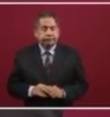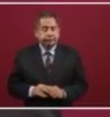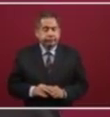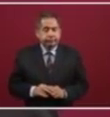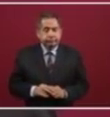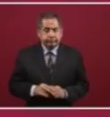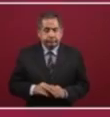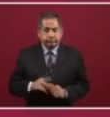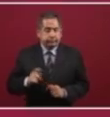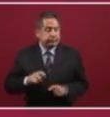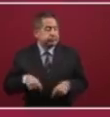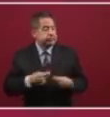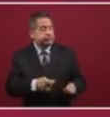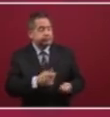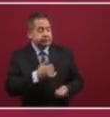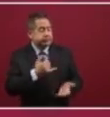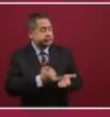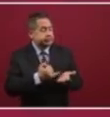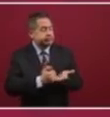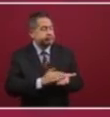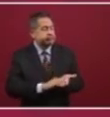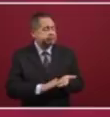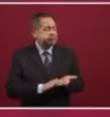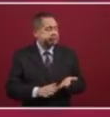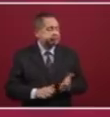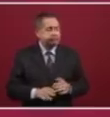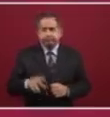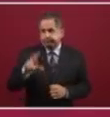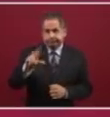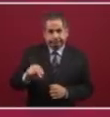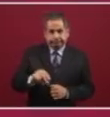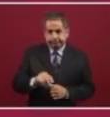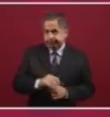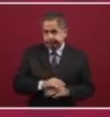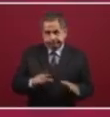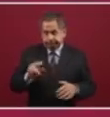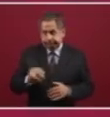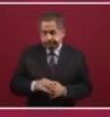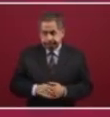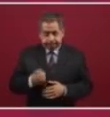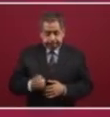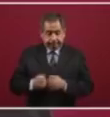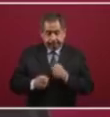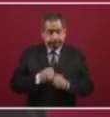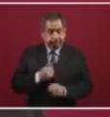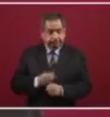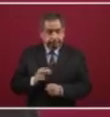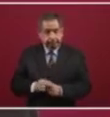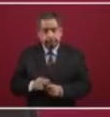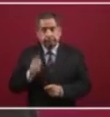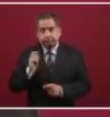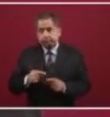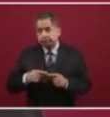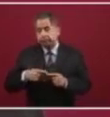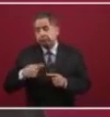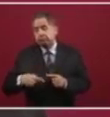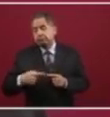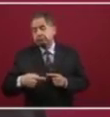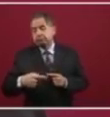no se van a condonar impuestos, y esto no es este año, no se va a